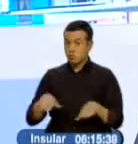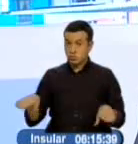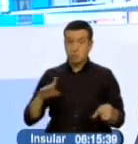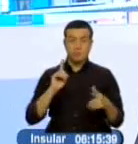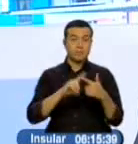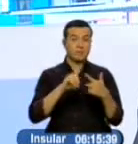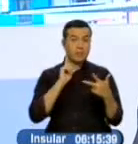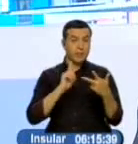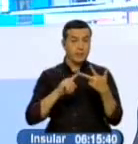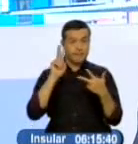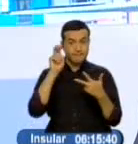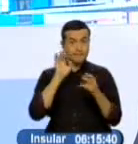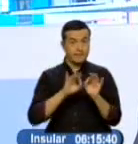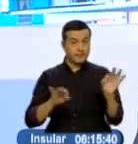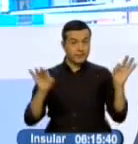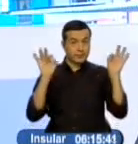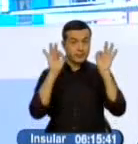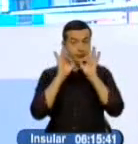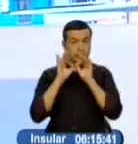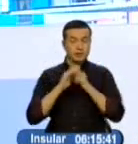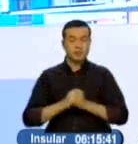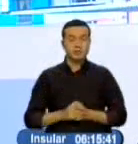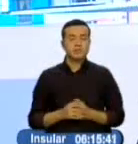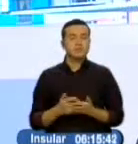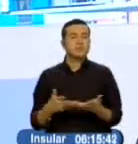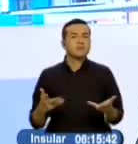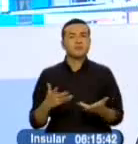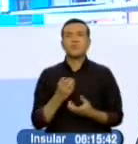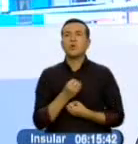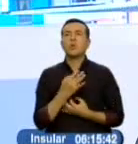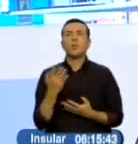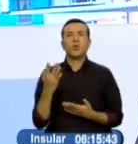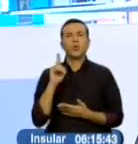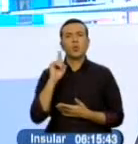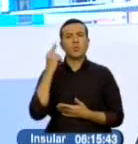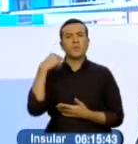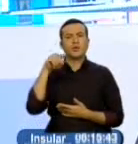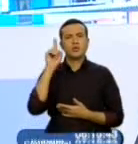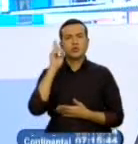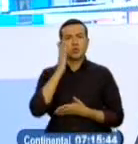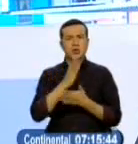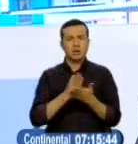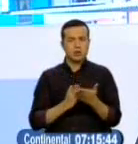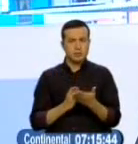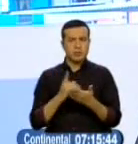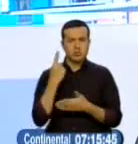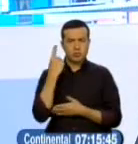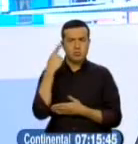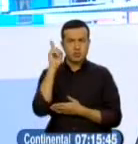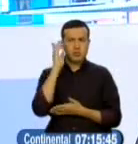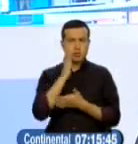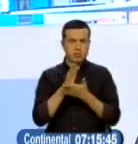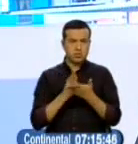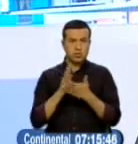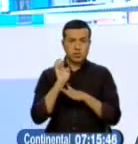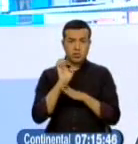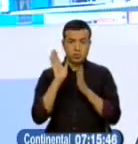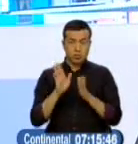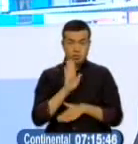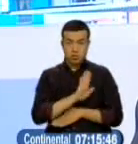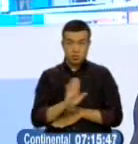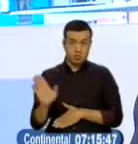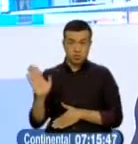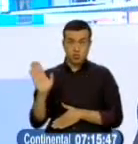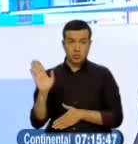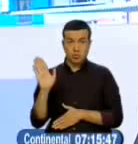otro tema que es muy importante, Carlos, cerca de 1,5 millones de ecuatorianos no